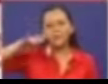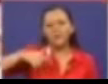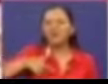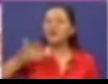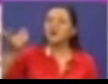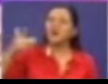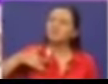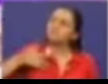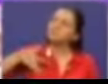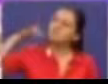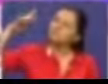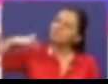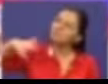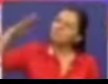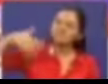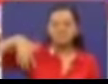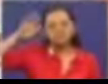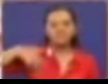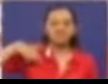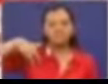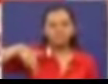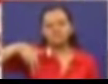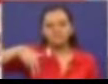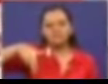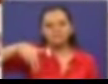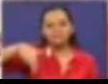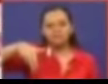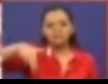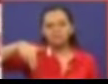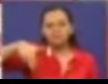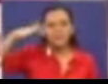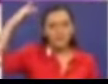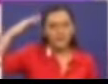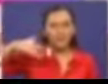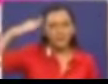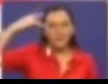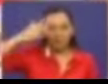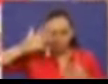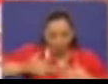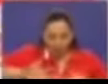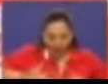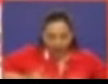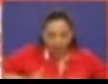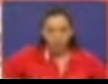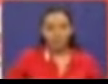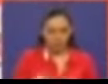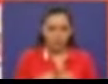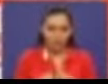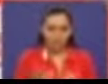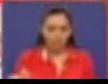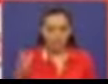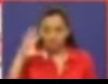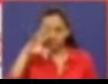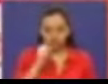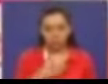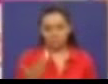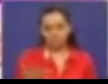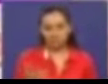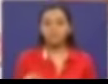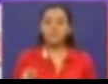y sin darse cuenta. Está acá sin darnos cuenta, todos los días, con sus pseudos analistas, con sus medios corruptos, con